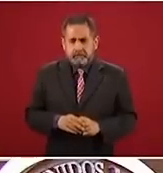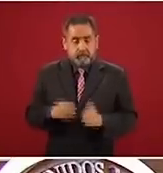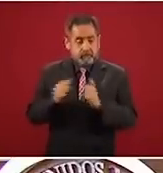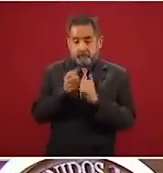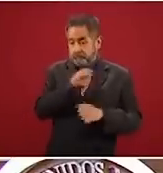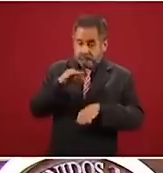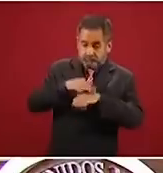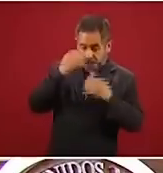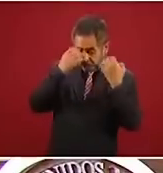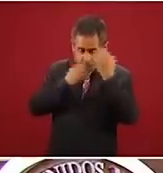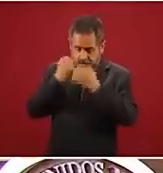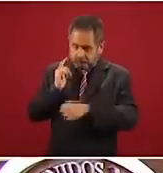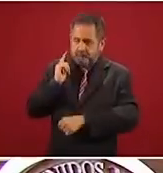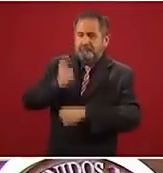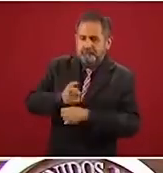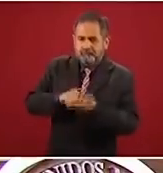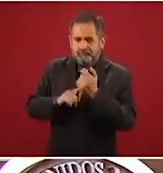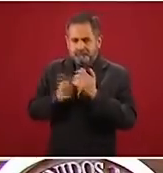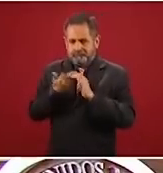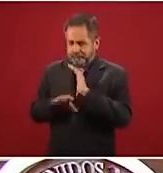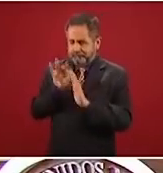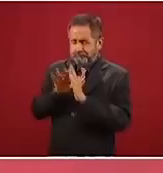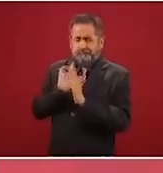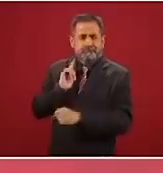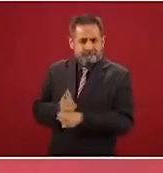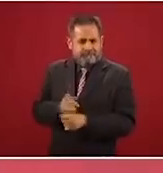médicamente, de acuerdo a los últimos diagnósticos,